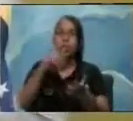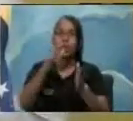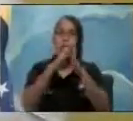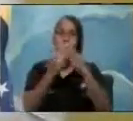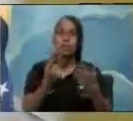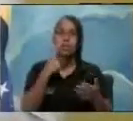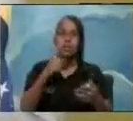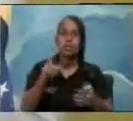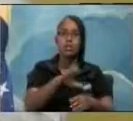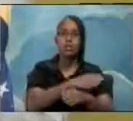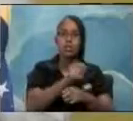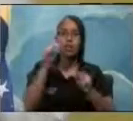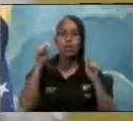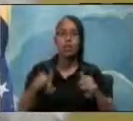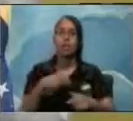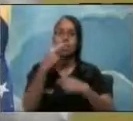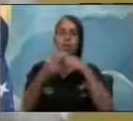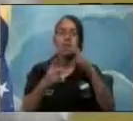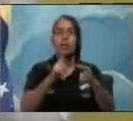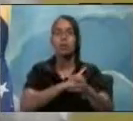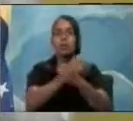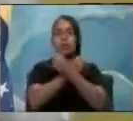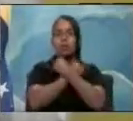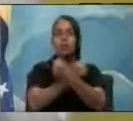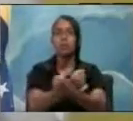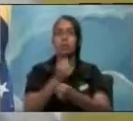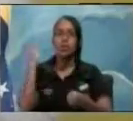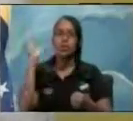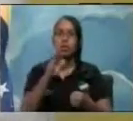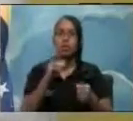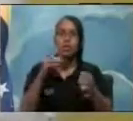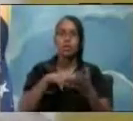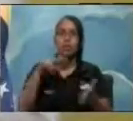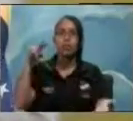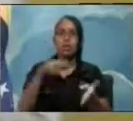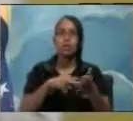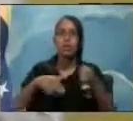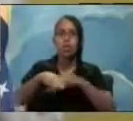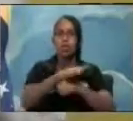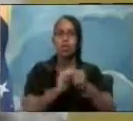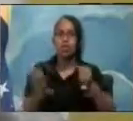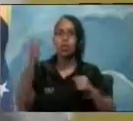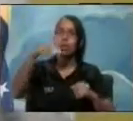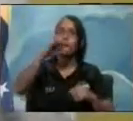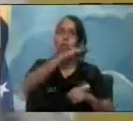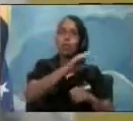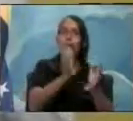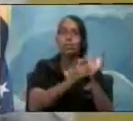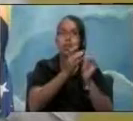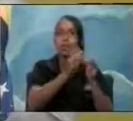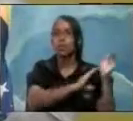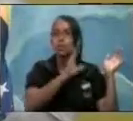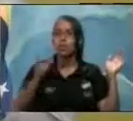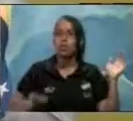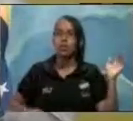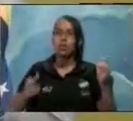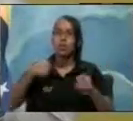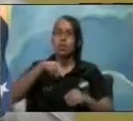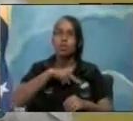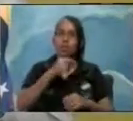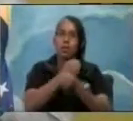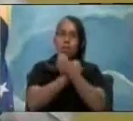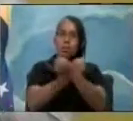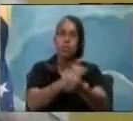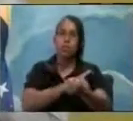Cantares, he aquí la voz de mi amado, viene saltando y brincando sobre los montes. Jesucristo, nuestro amado, el amado